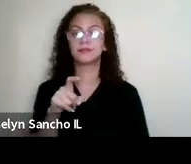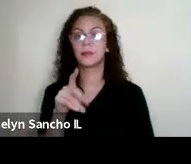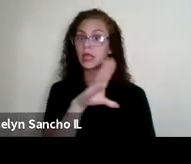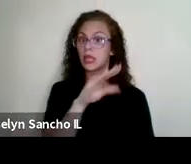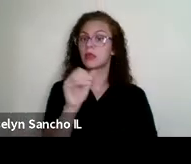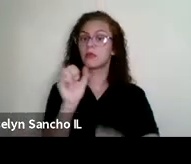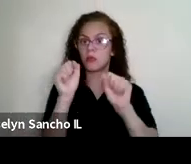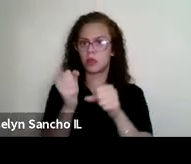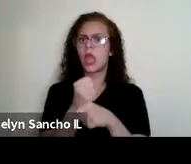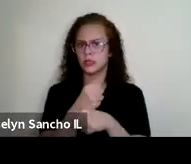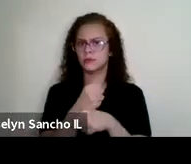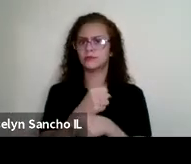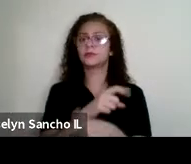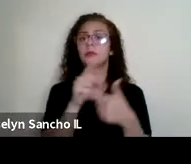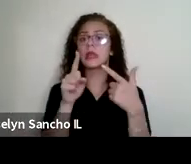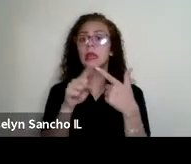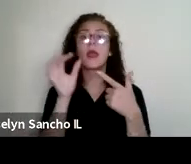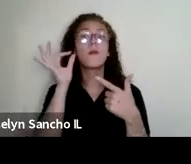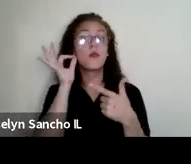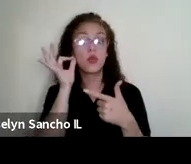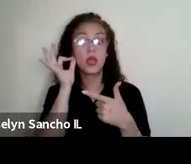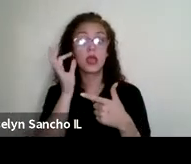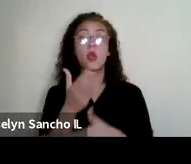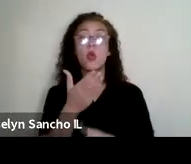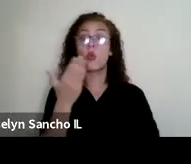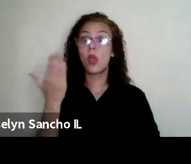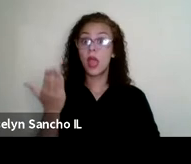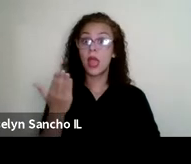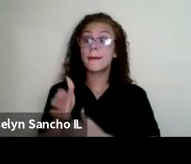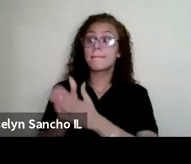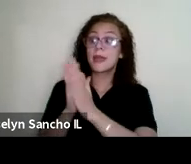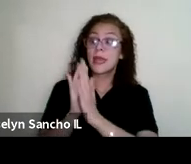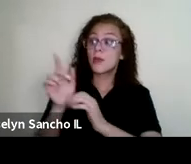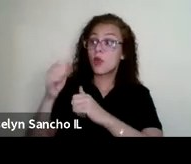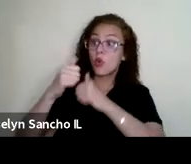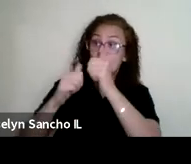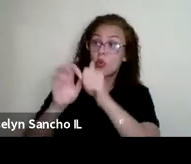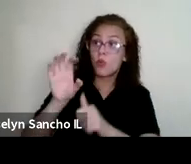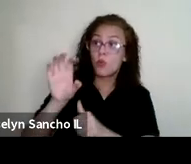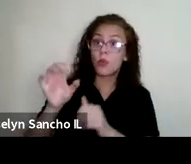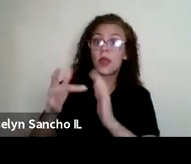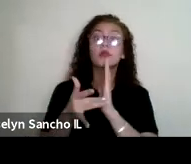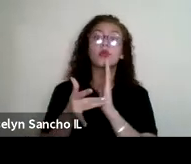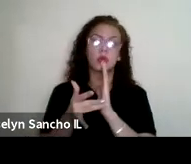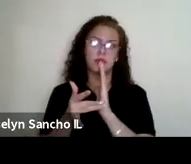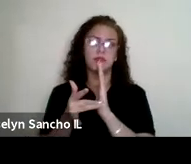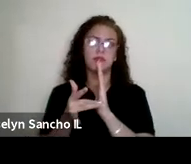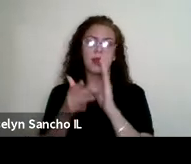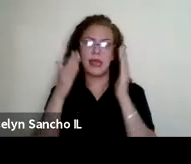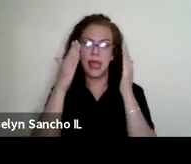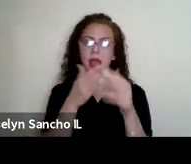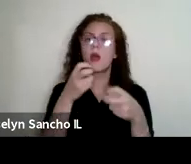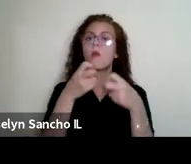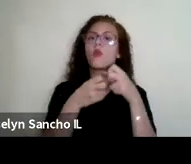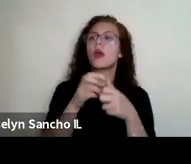pueden hacer. Las mujeres, cuando les pedimos construir su propia tecnología, abordan problemas